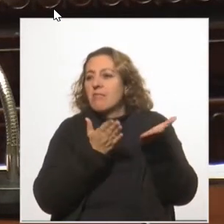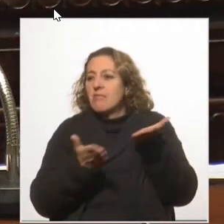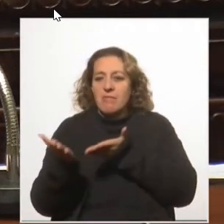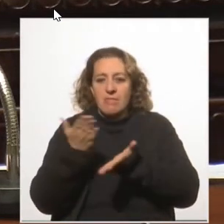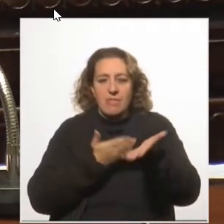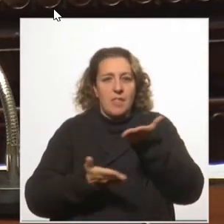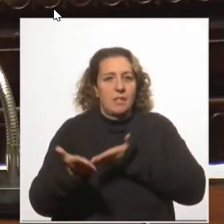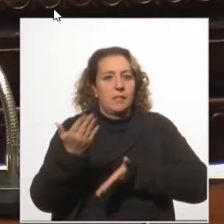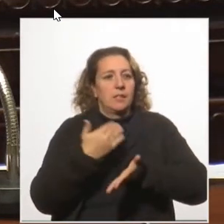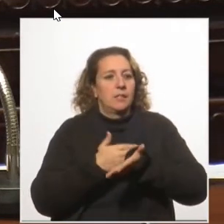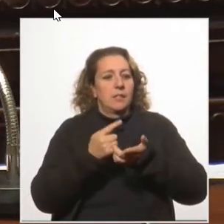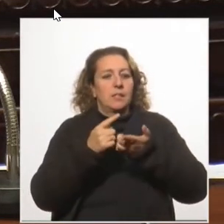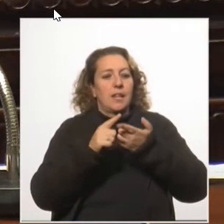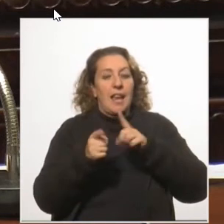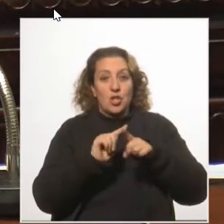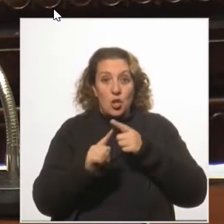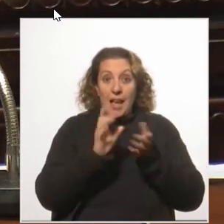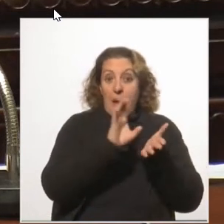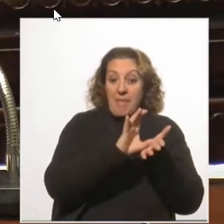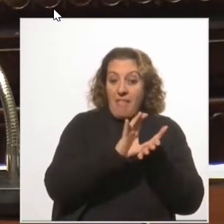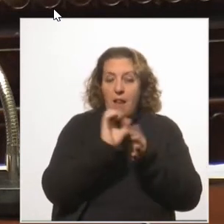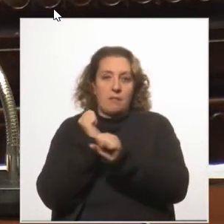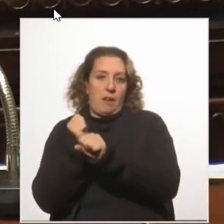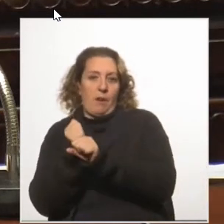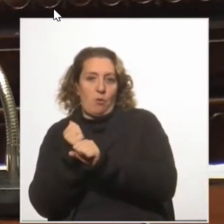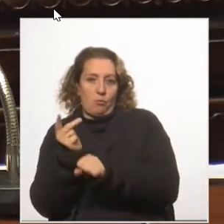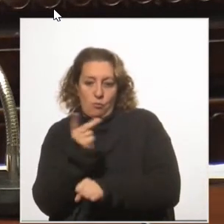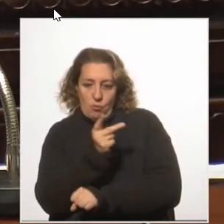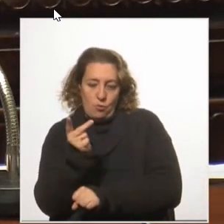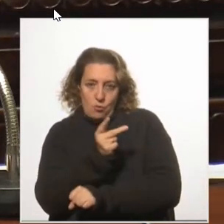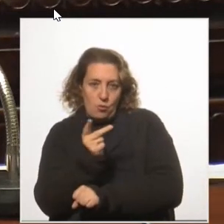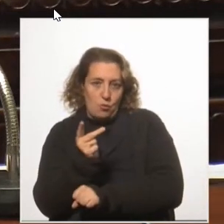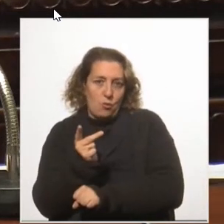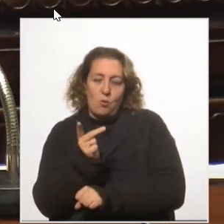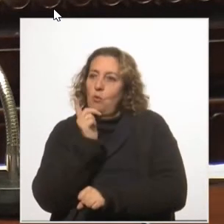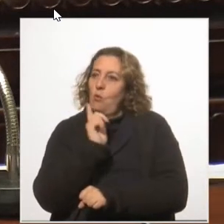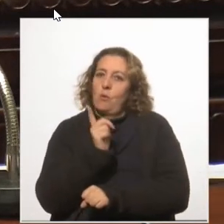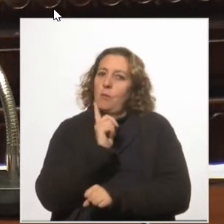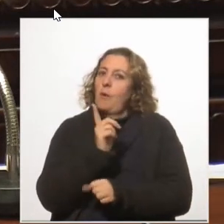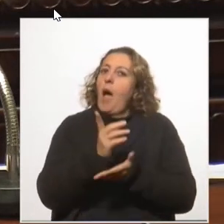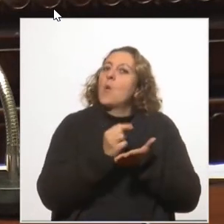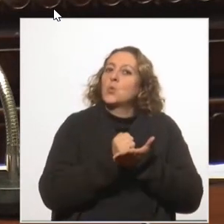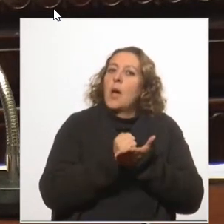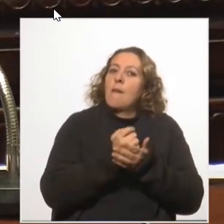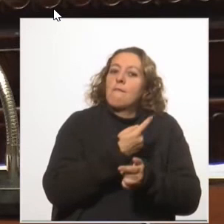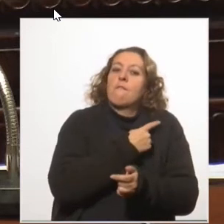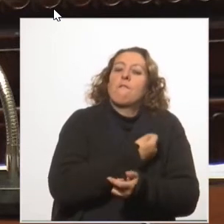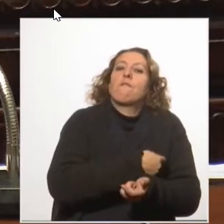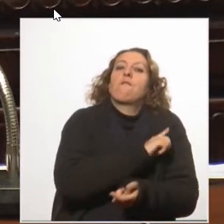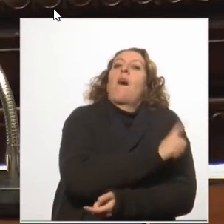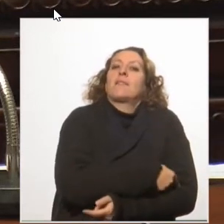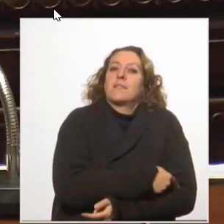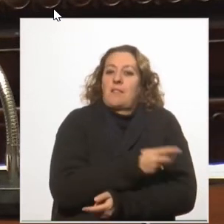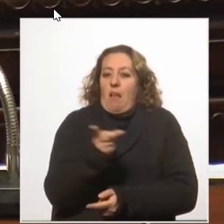que vincula al capital y al trabajo, y que no debe abusar de sus fuerzas ni exacerbar sus